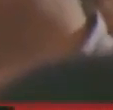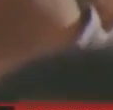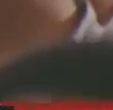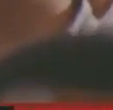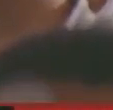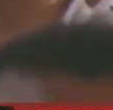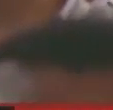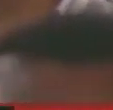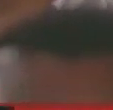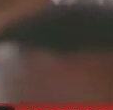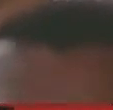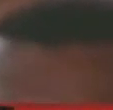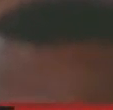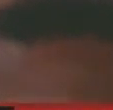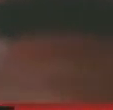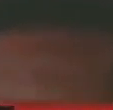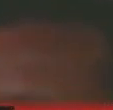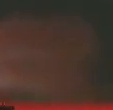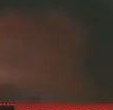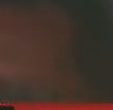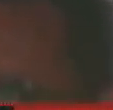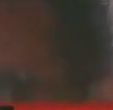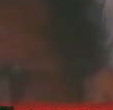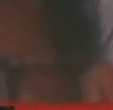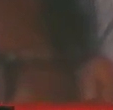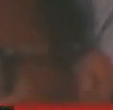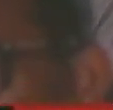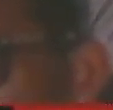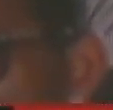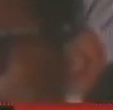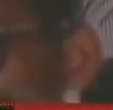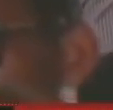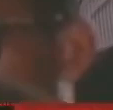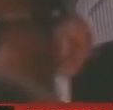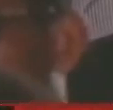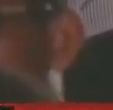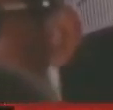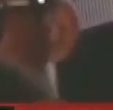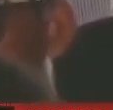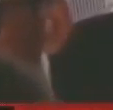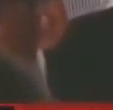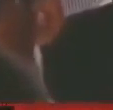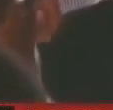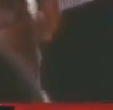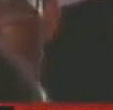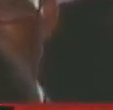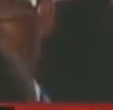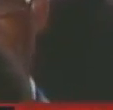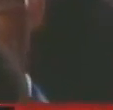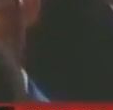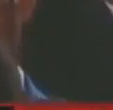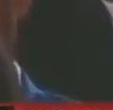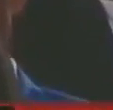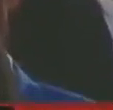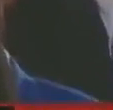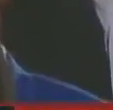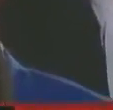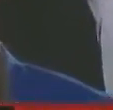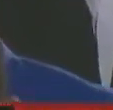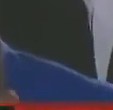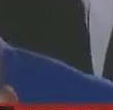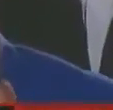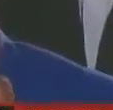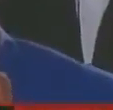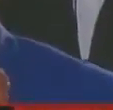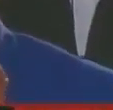comunes y sobre todo un destino común Lo que el mundo nos muestra en